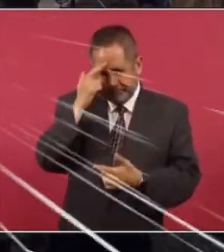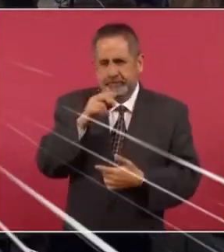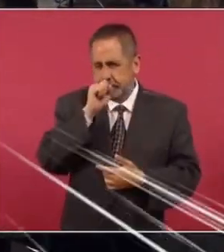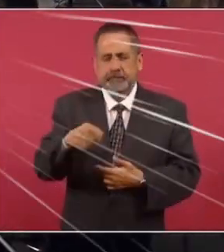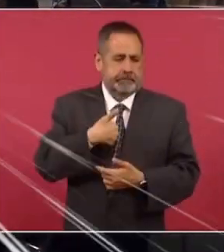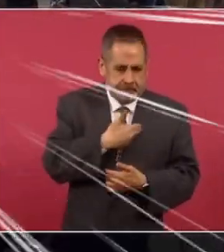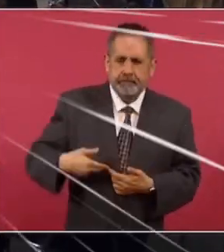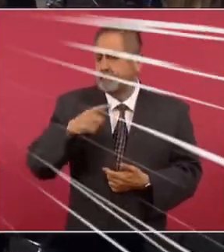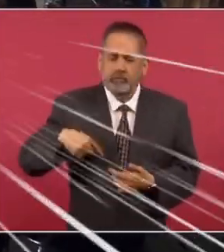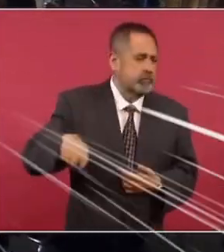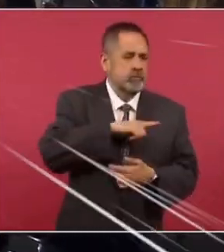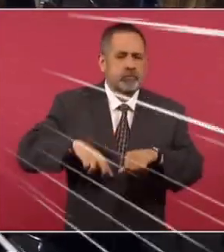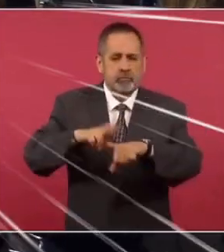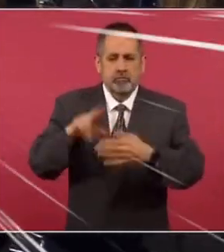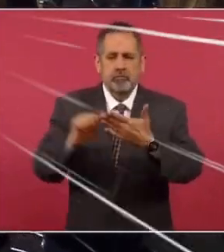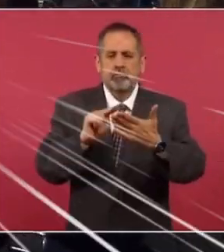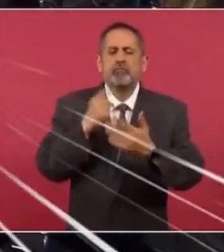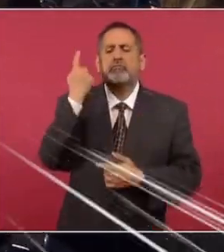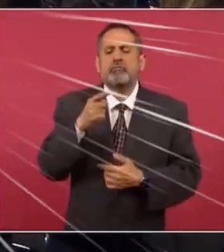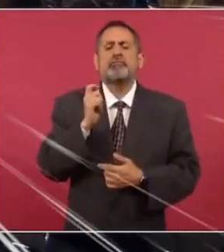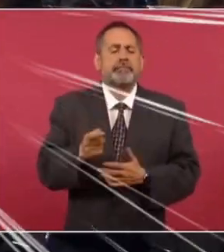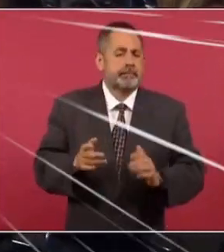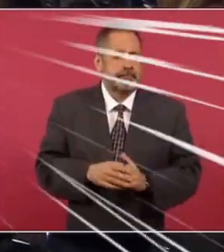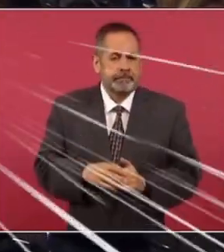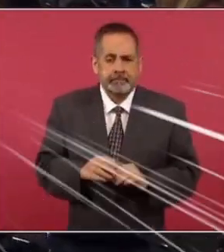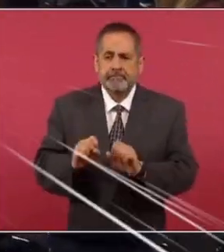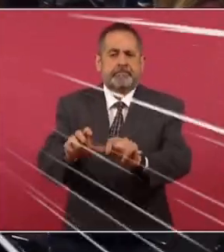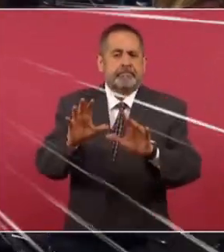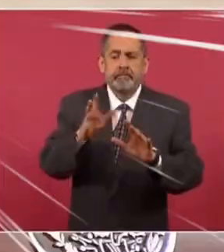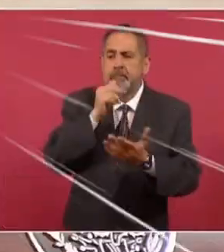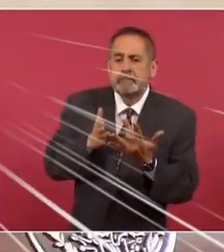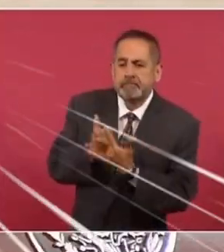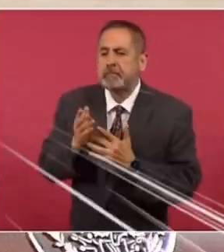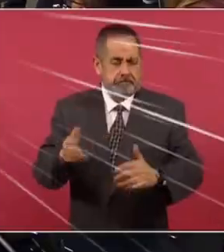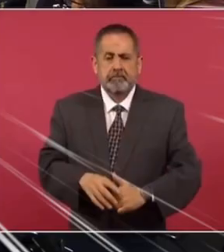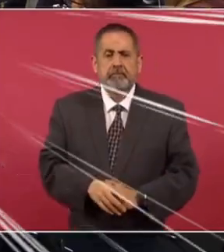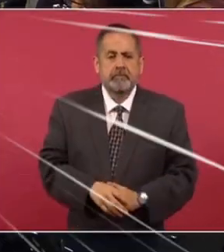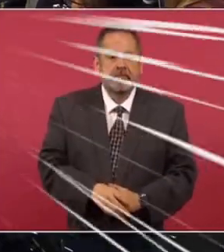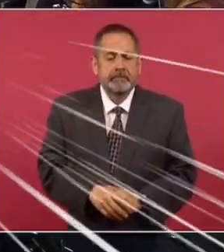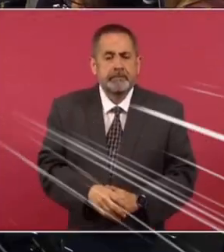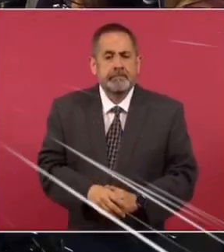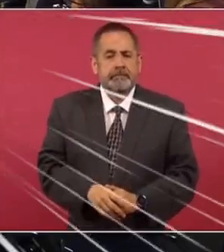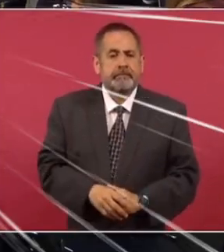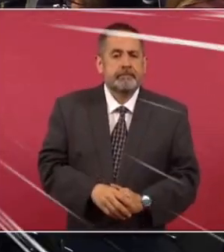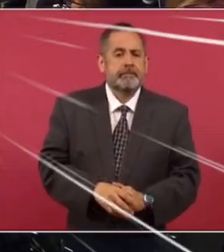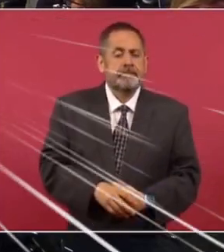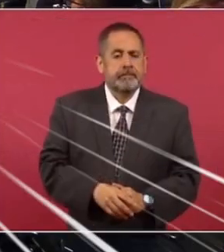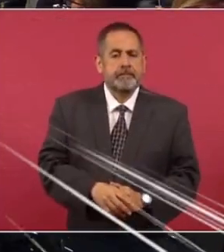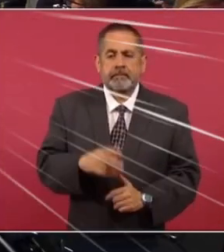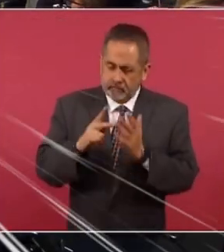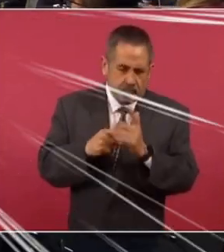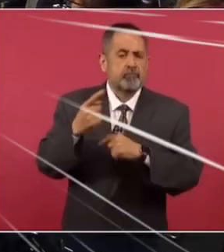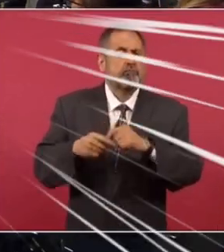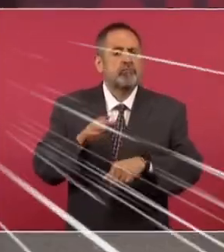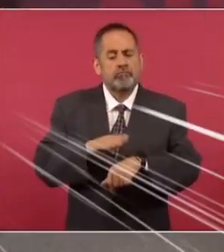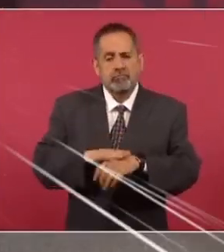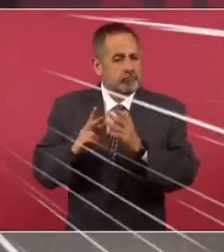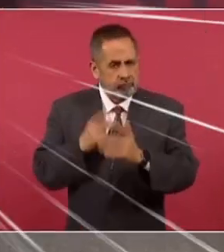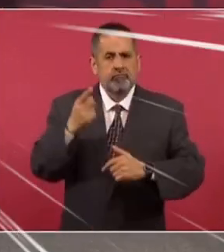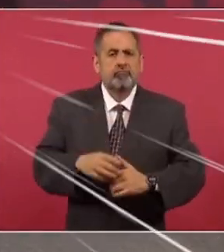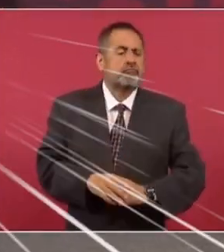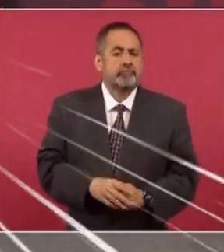el presidente para que se dejara en libertad a los ciudadanos. Y vamos a volver